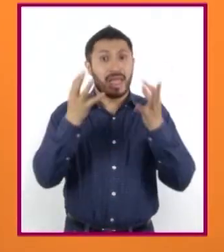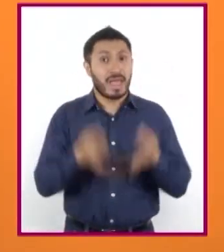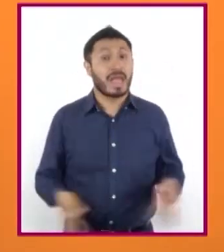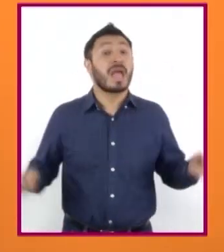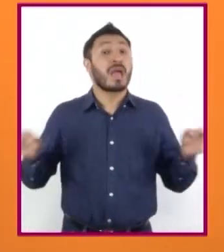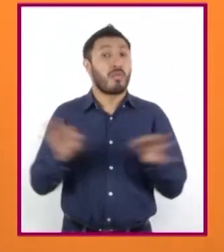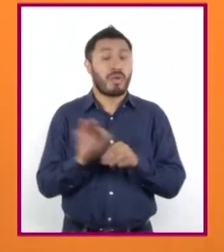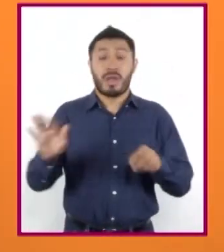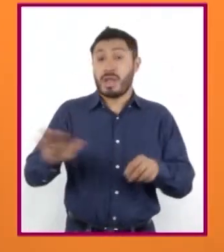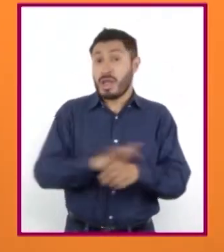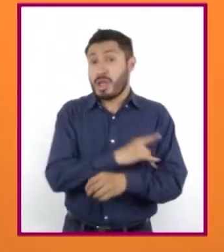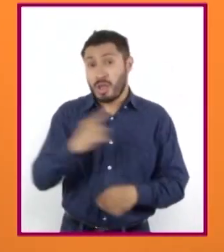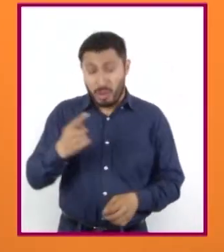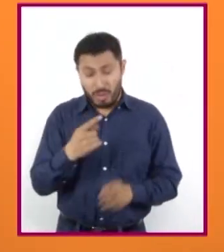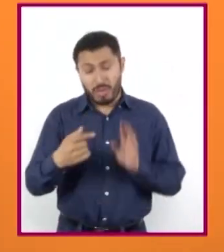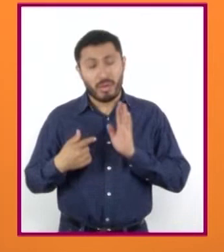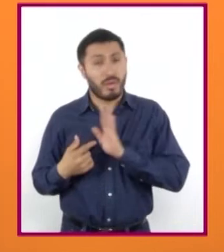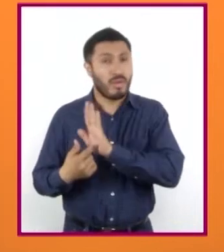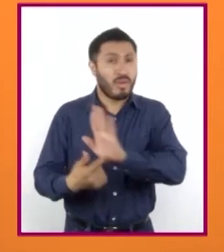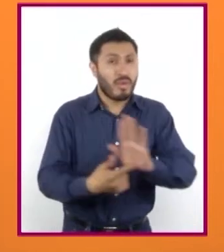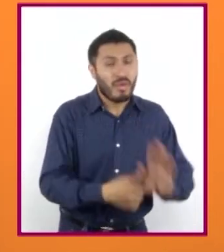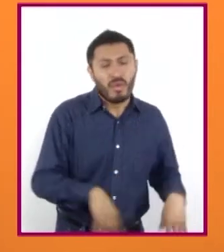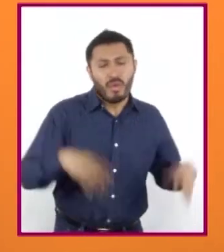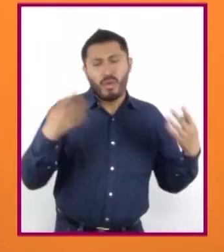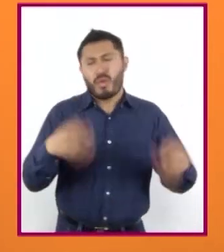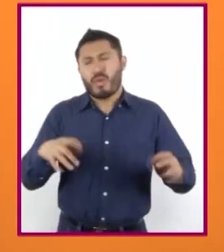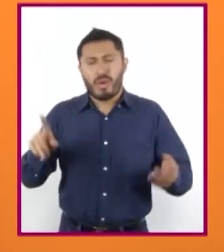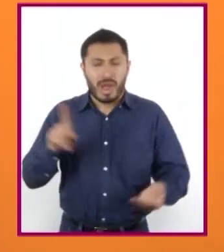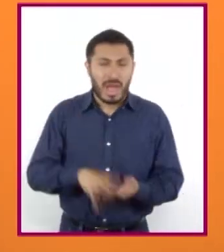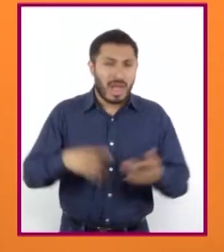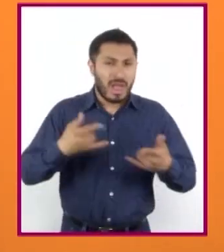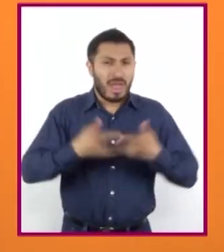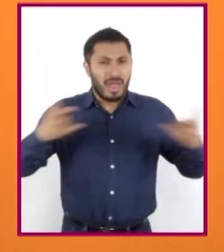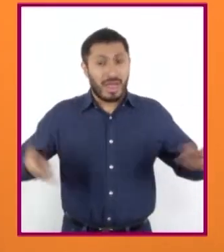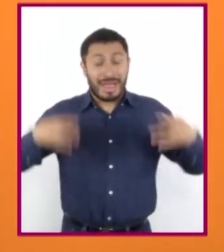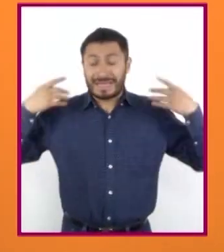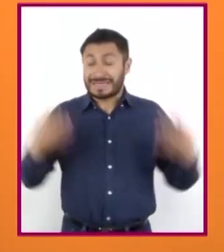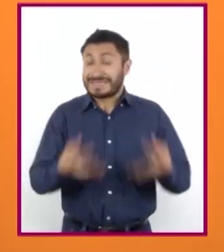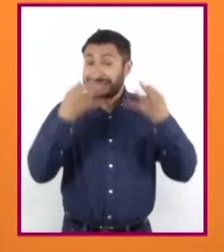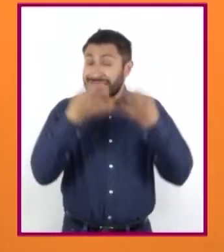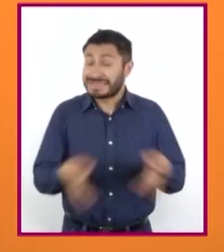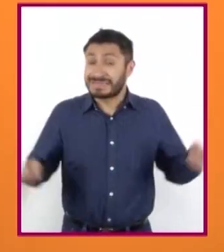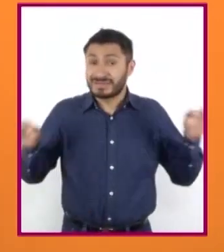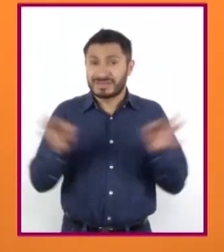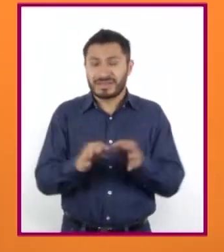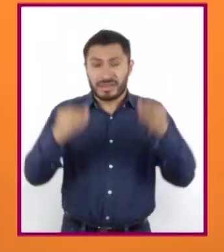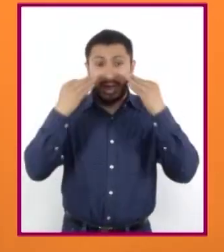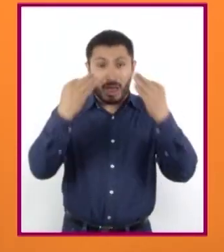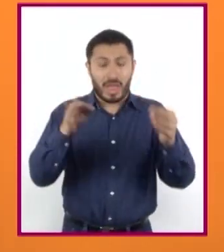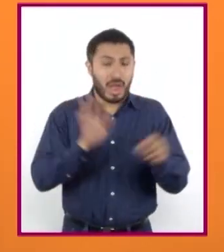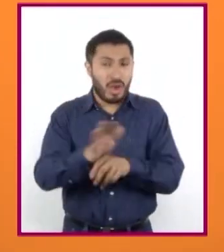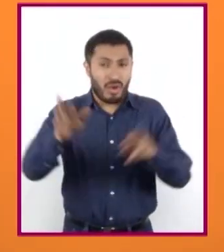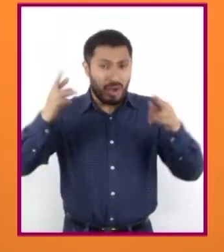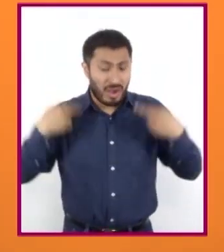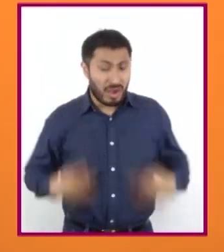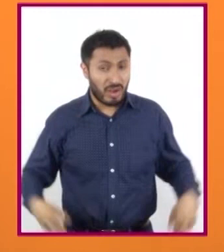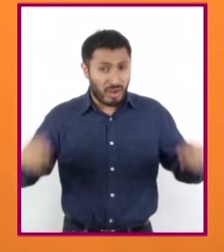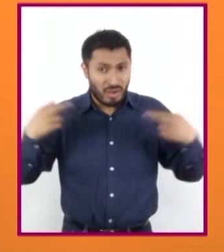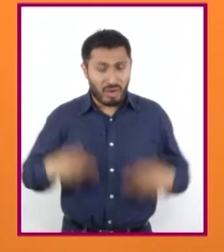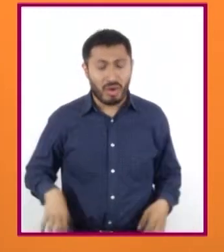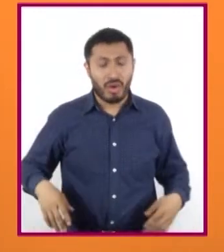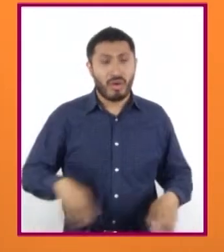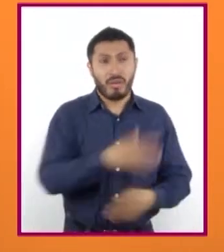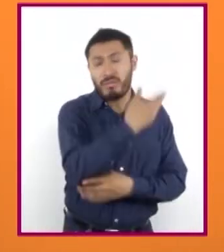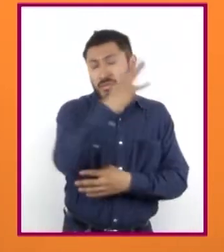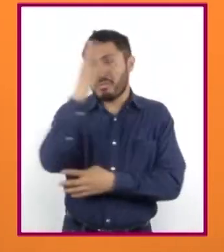porque muestran un episodio específico de la historia. Revelan la vestimenta, los paisajes y